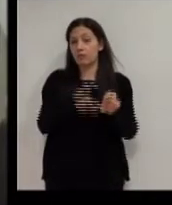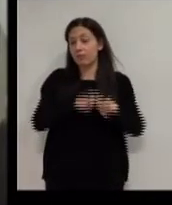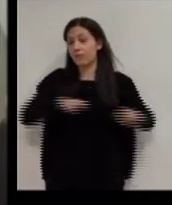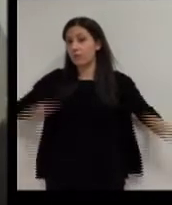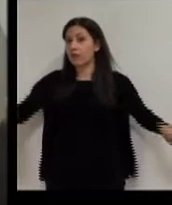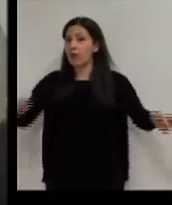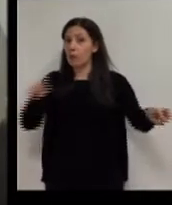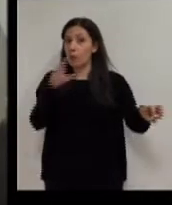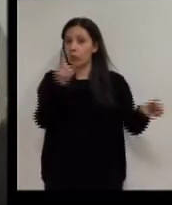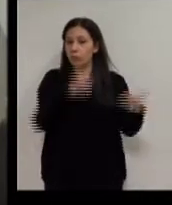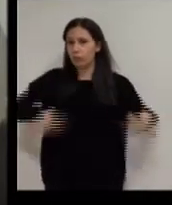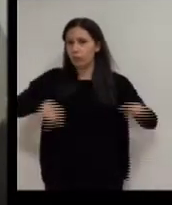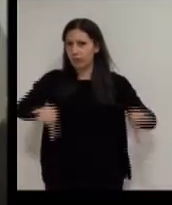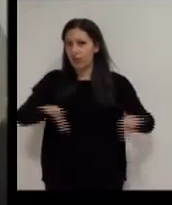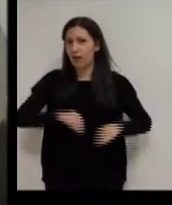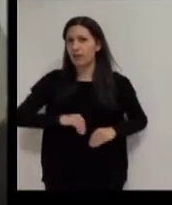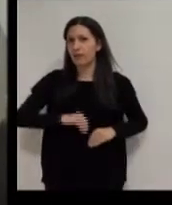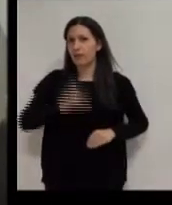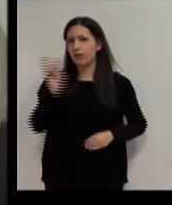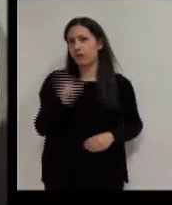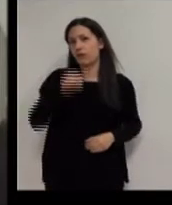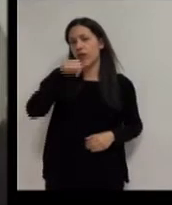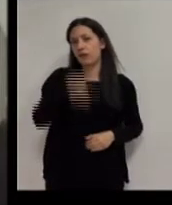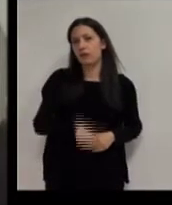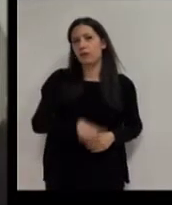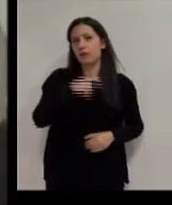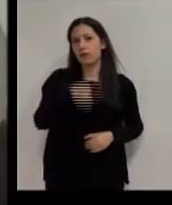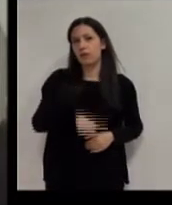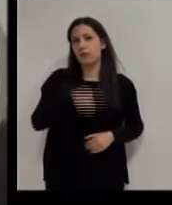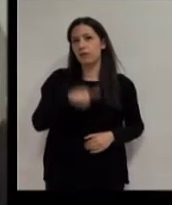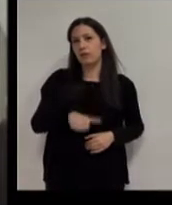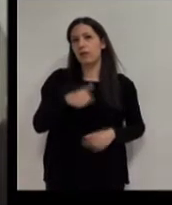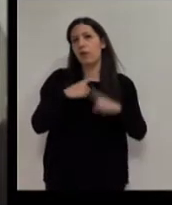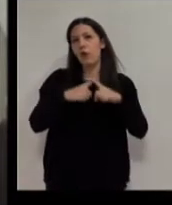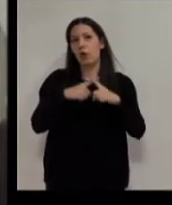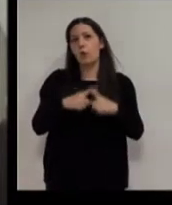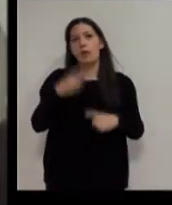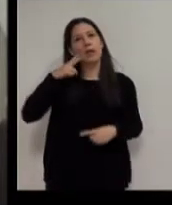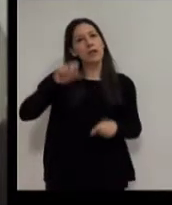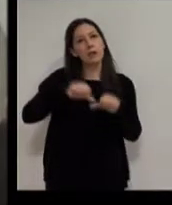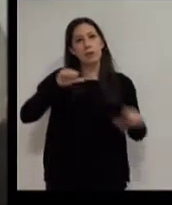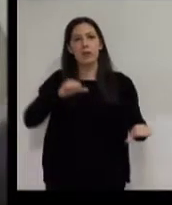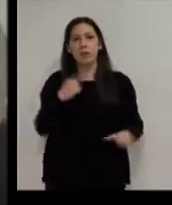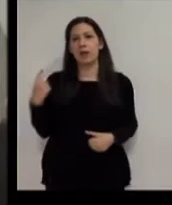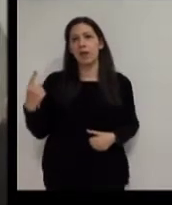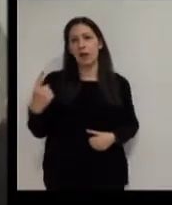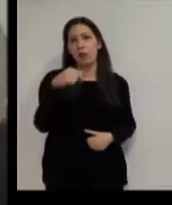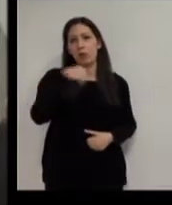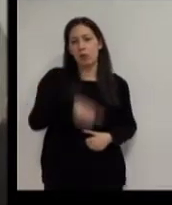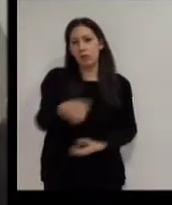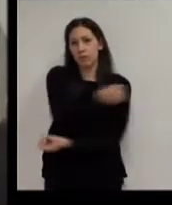hayáis aceptado el venir a compartir vuestras experiencias con nosotros.